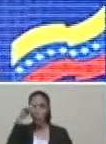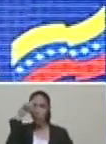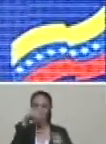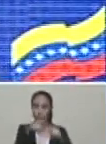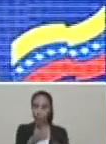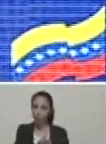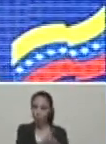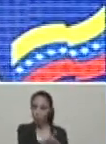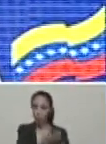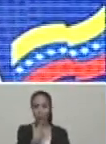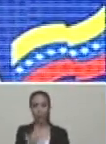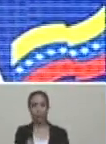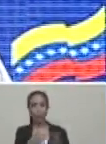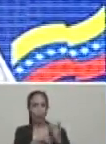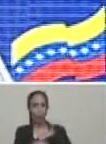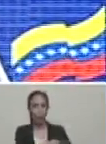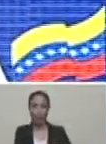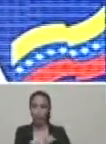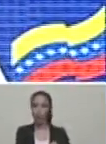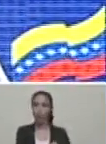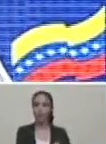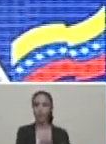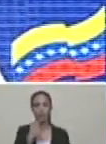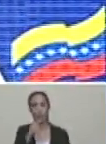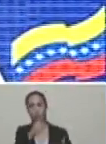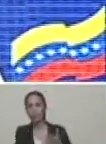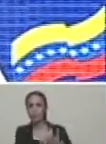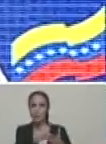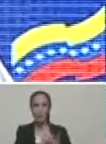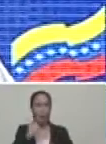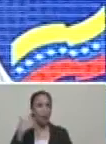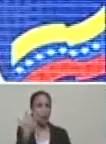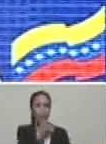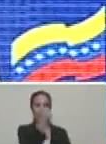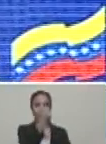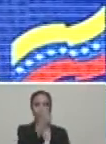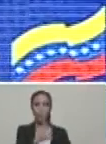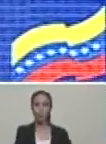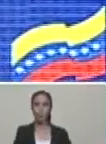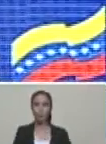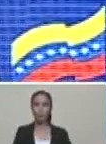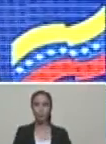mucha fuerza. Siempre insisto, hasta que lo logremos,